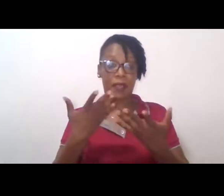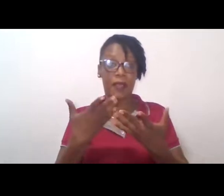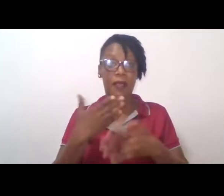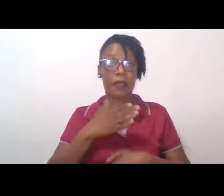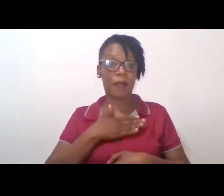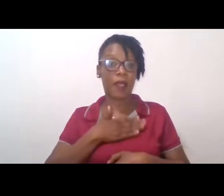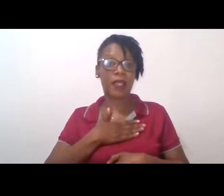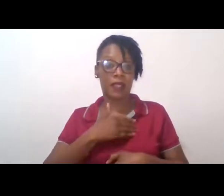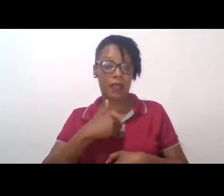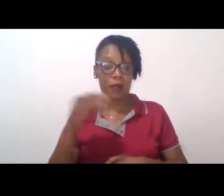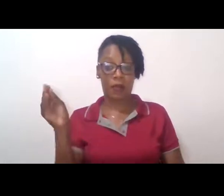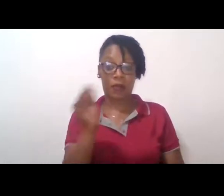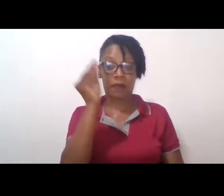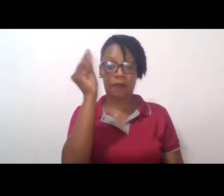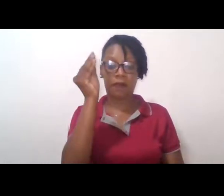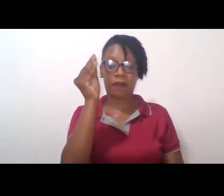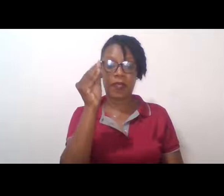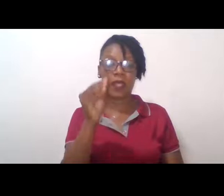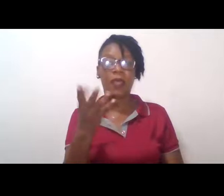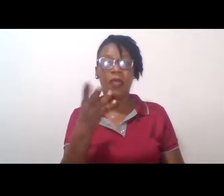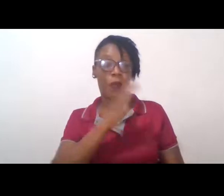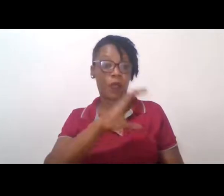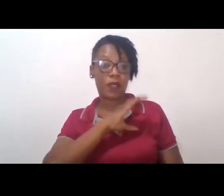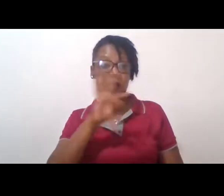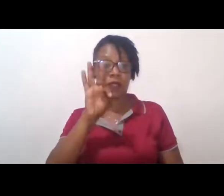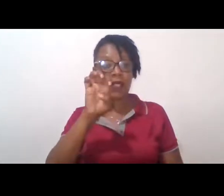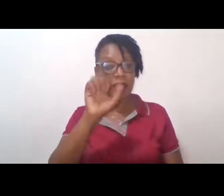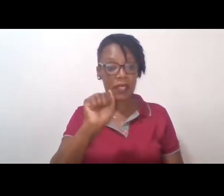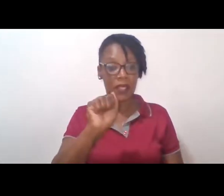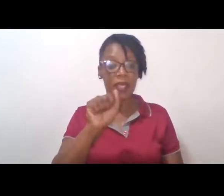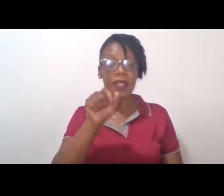una adolescente en condición TEA y ella sí